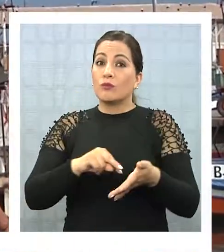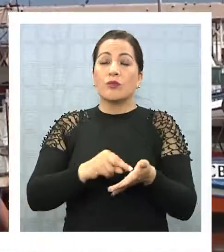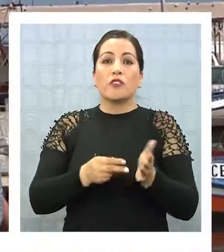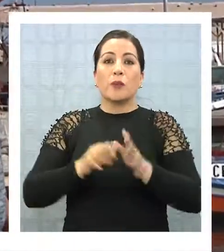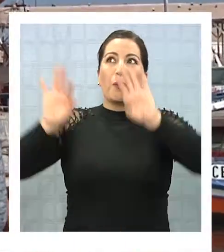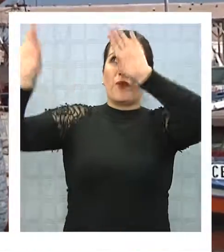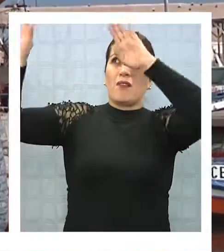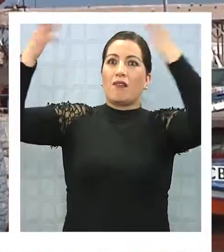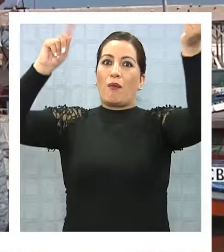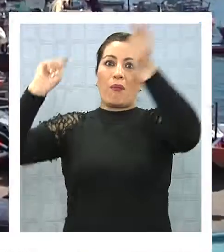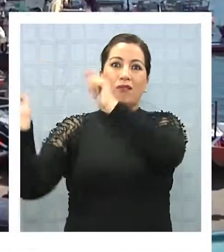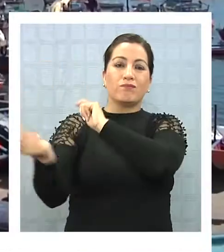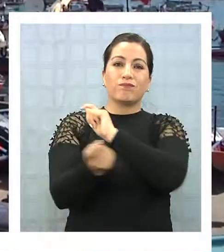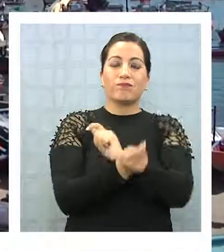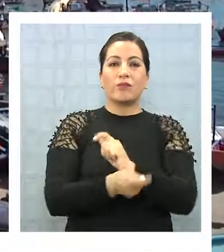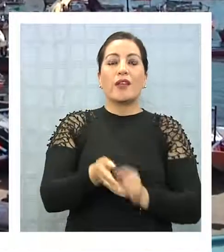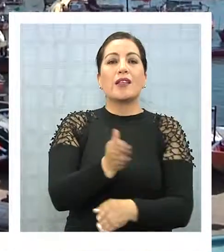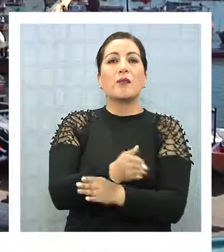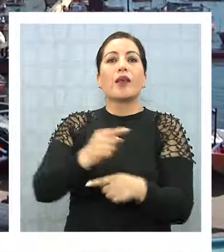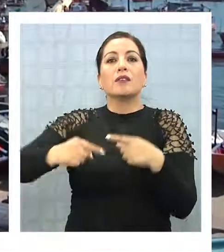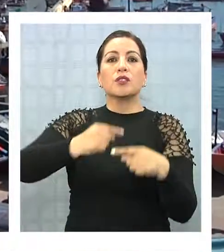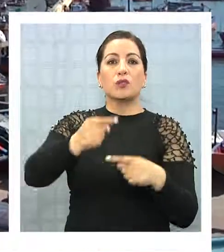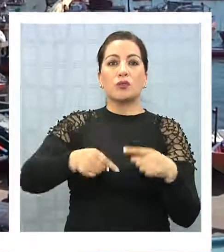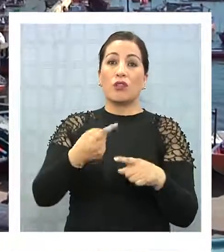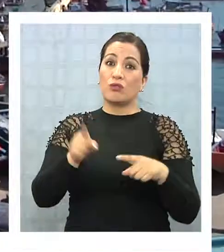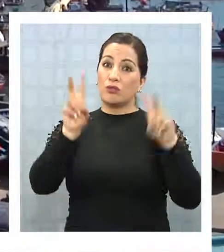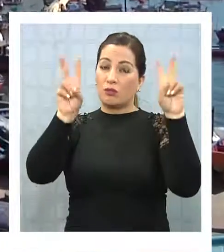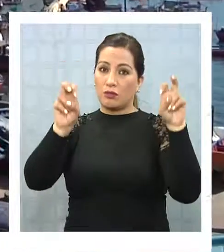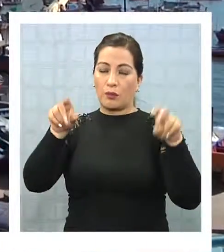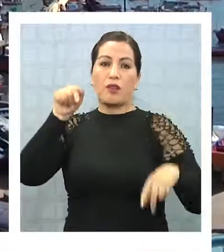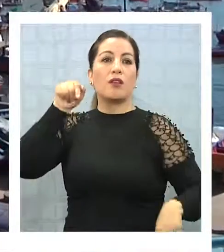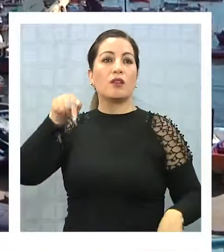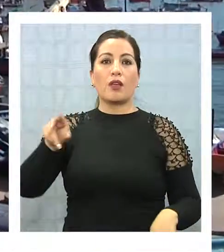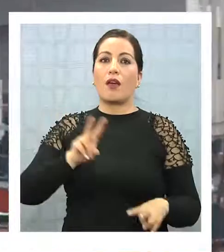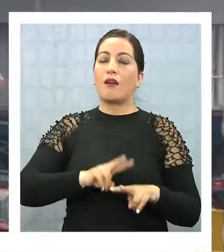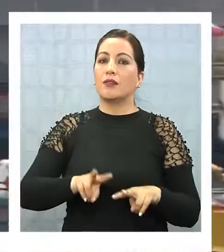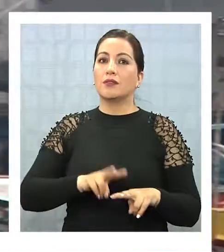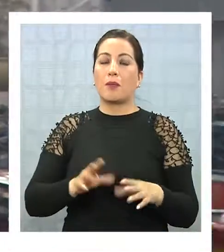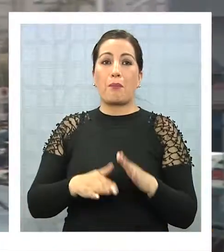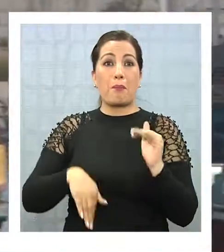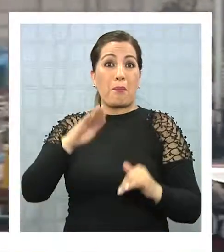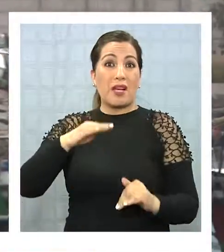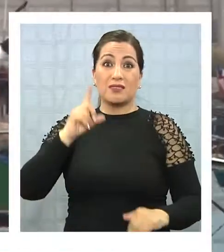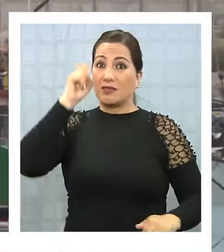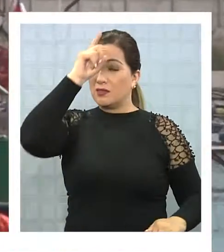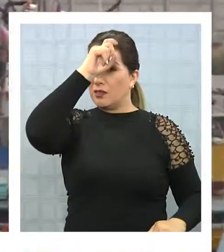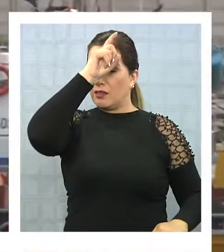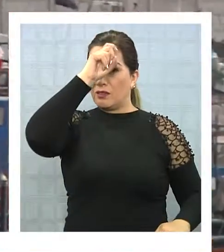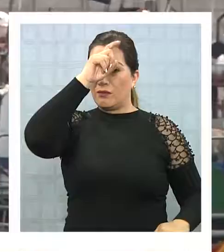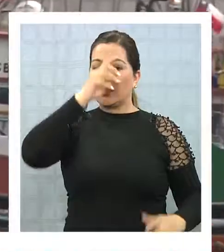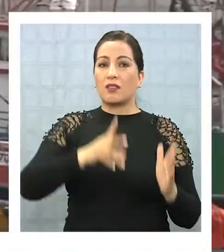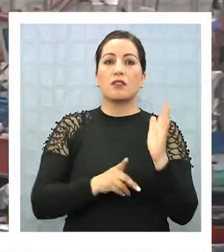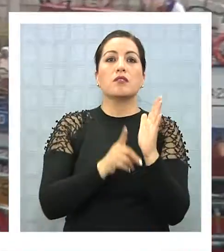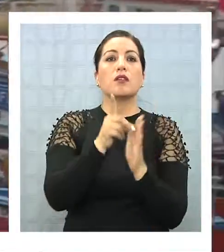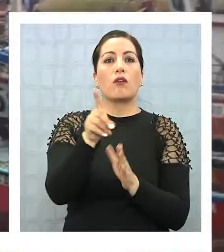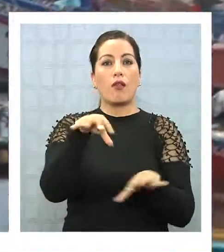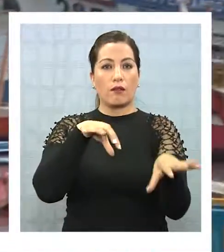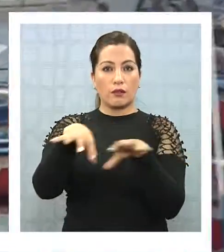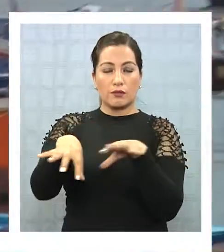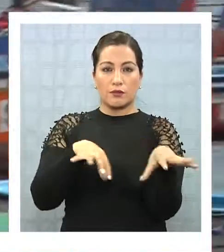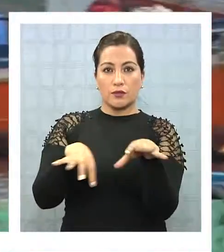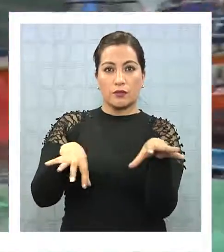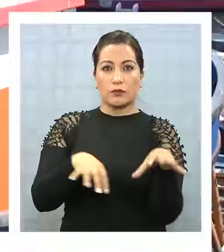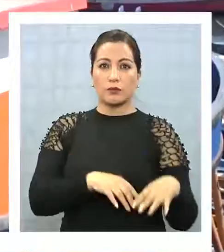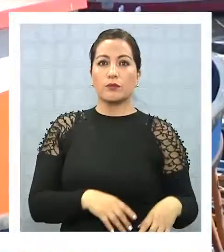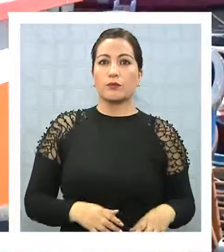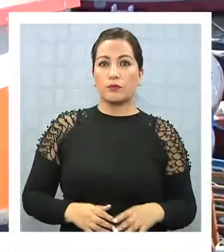afectados por el cambio climático y la pesca industrial, entre otros aspectos, lo que hacen cada vez más complicado desarrollar esta